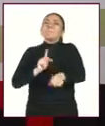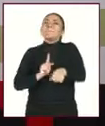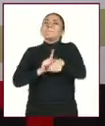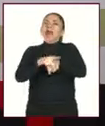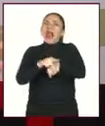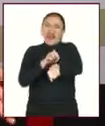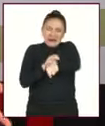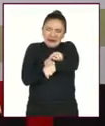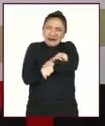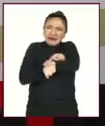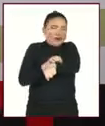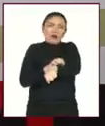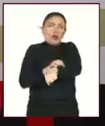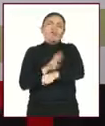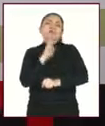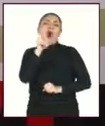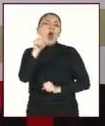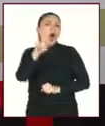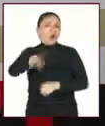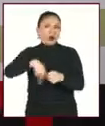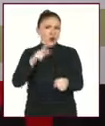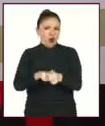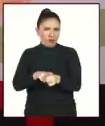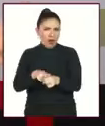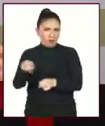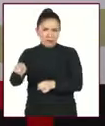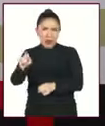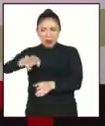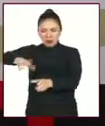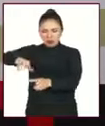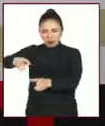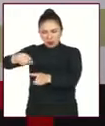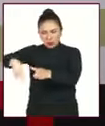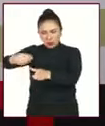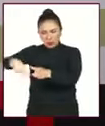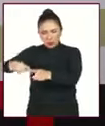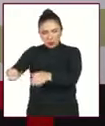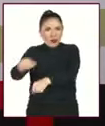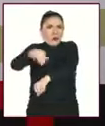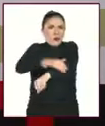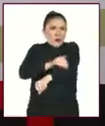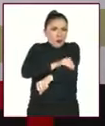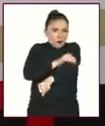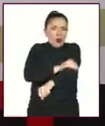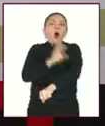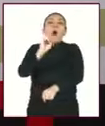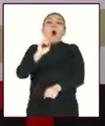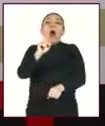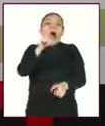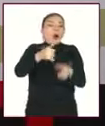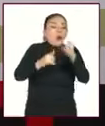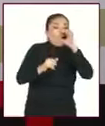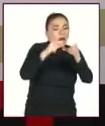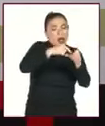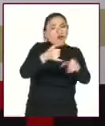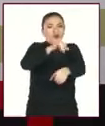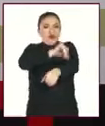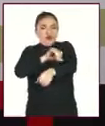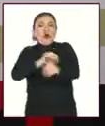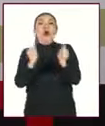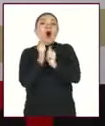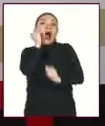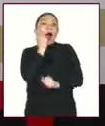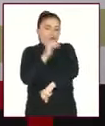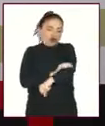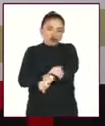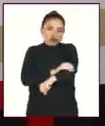ideal sería agua de grifo o agua de embotellada. Eso nos puede funcionar. Siempre el agua y jabón va a ser